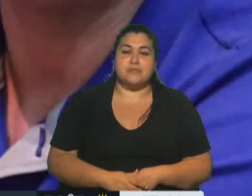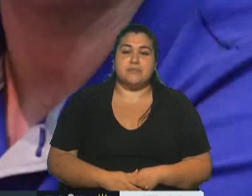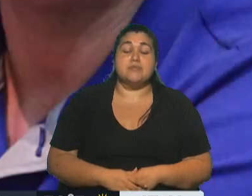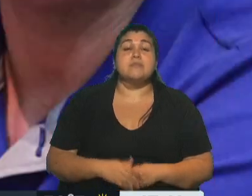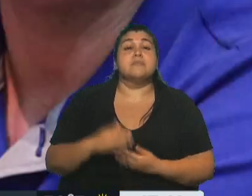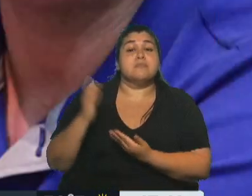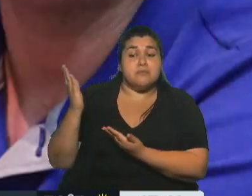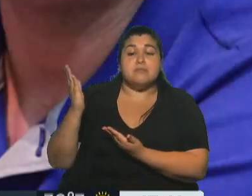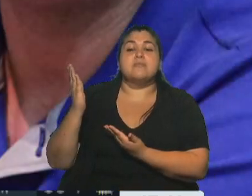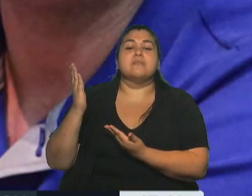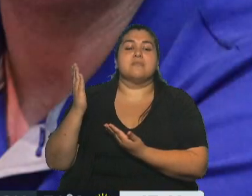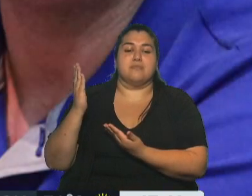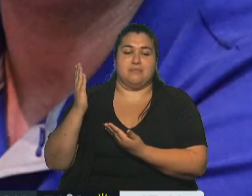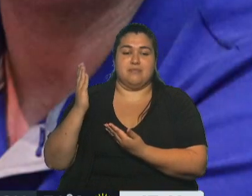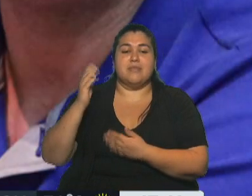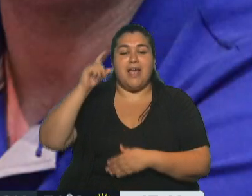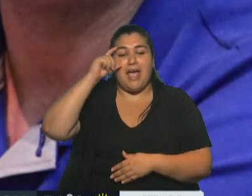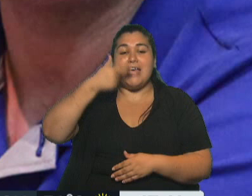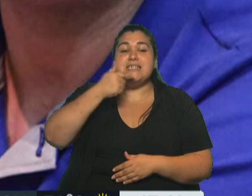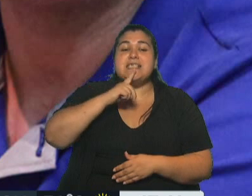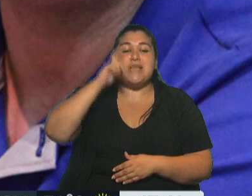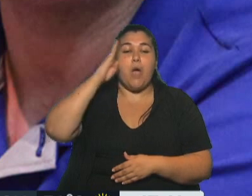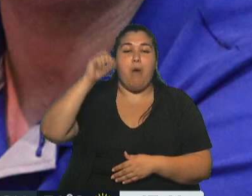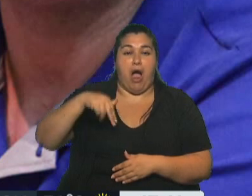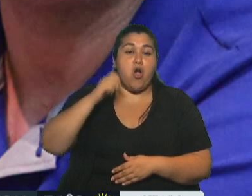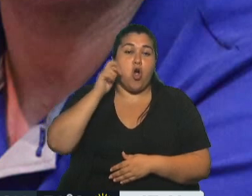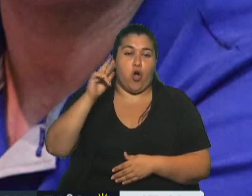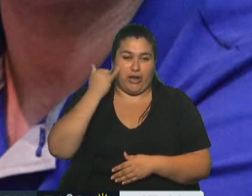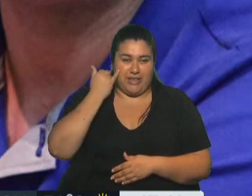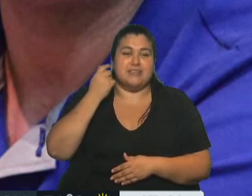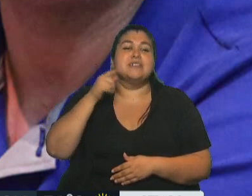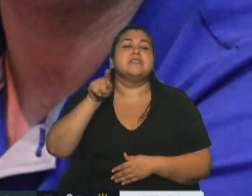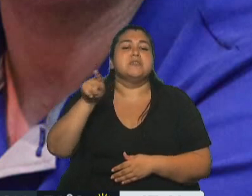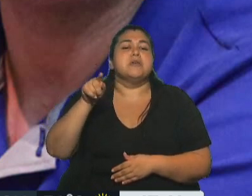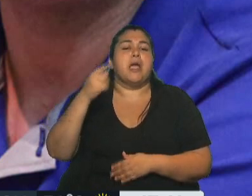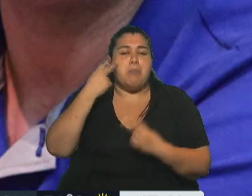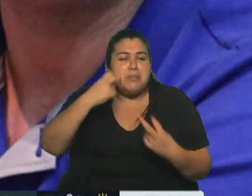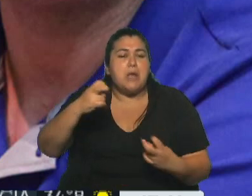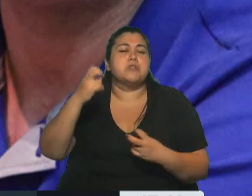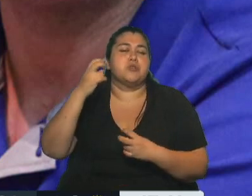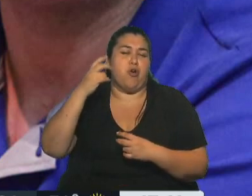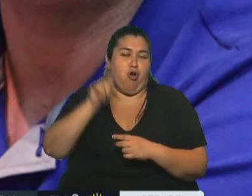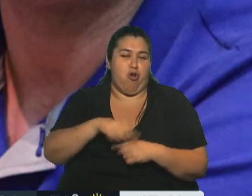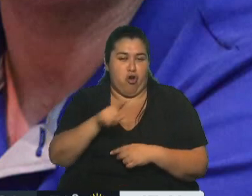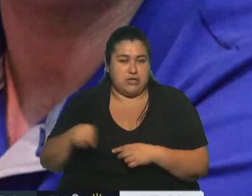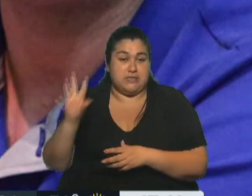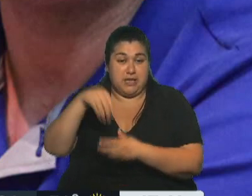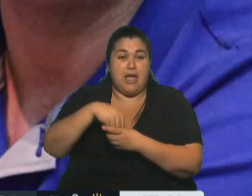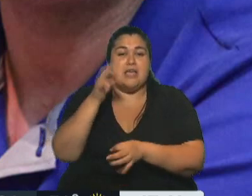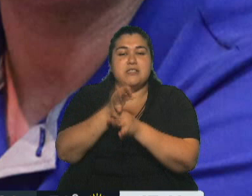Nuestro invitado de hoy es Esteban de Gori. Él es sociólogo y doctor en ciencias sociales, investigador adjunto del CONICET y de la